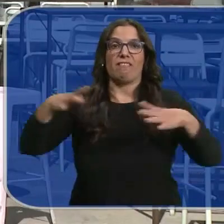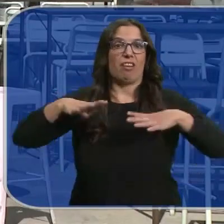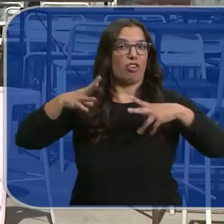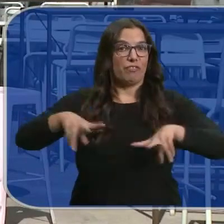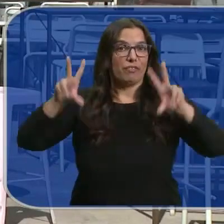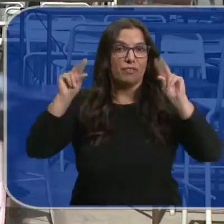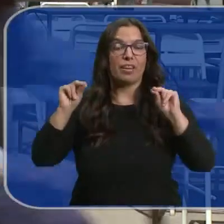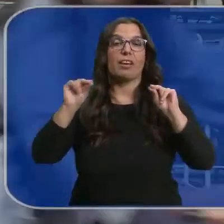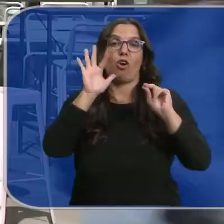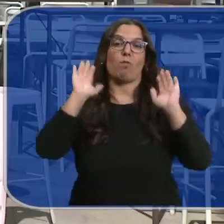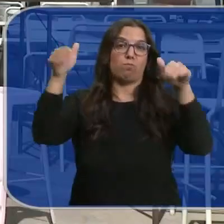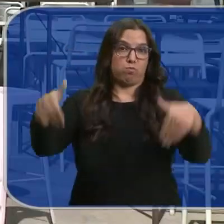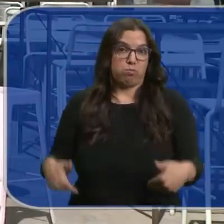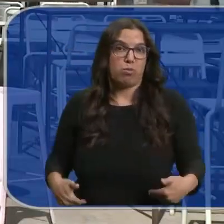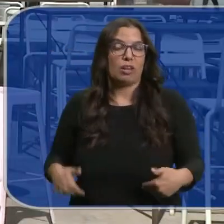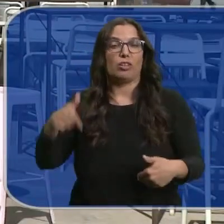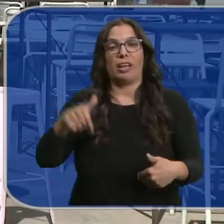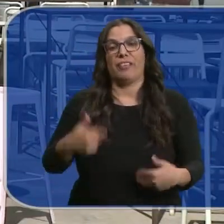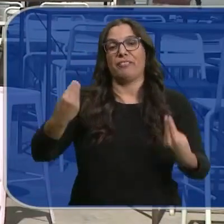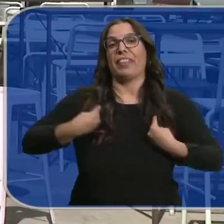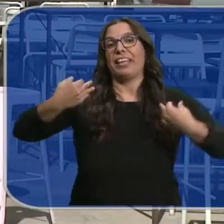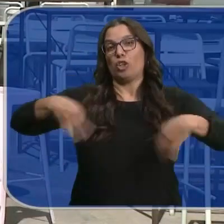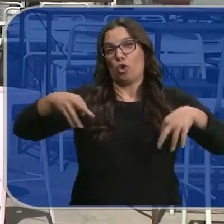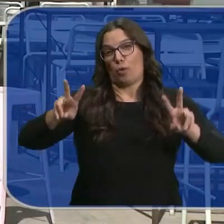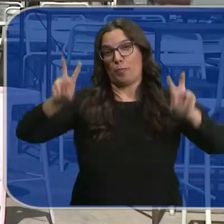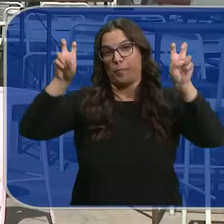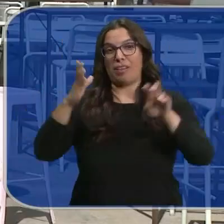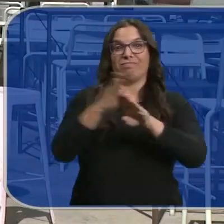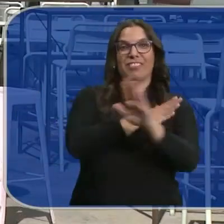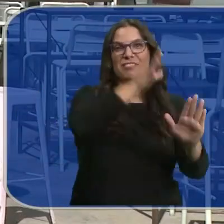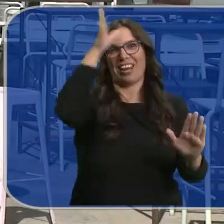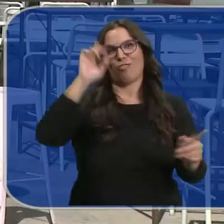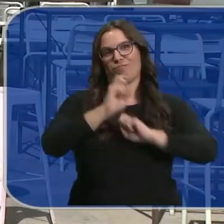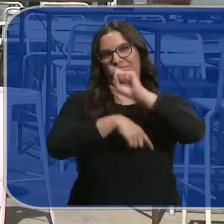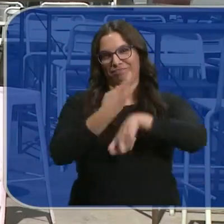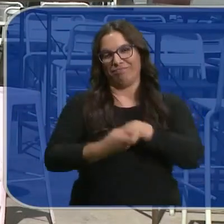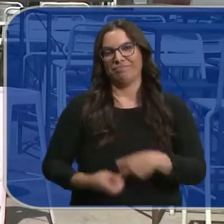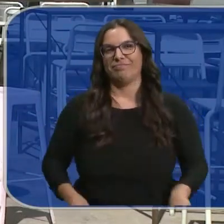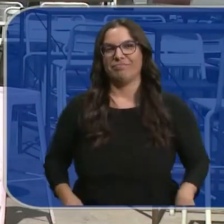acabado las vacaciones y ahora tienen que volver a esa normalidad que durante el verano se ve alterada.